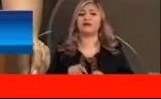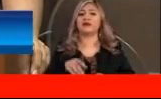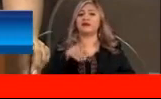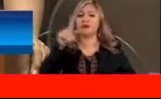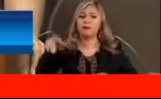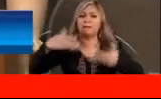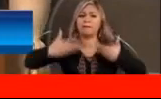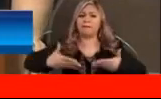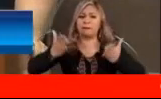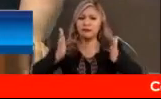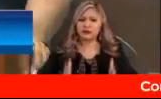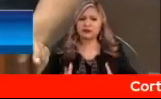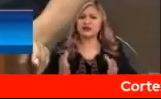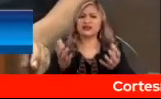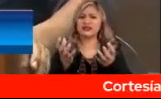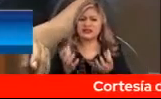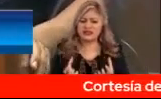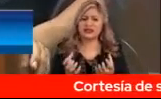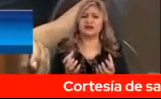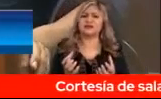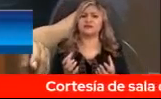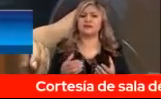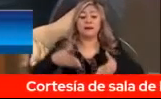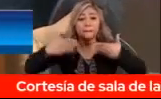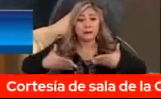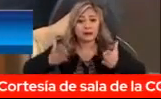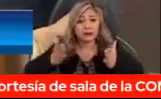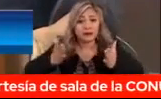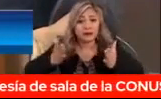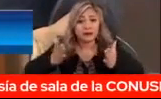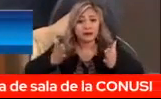pueblo, que estén enmarcadas no solo en elegir,